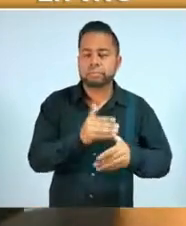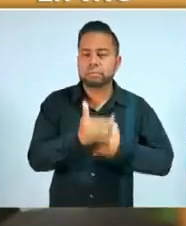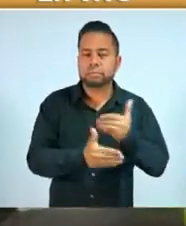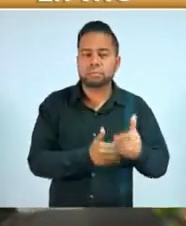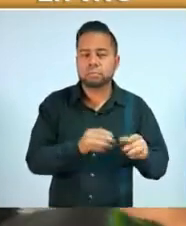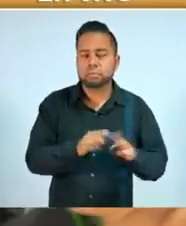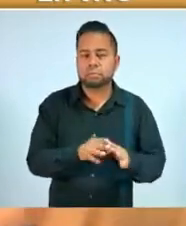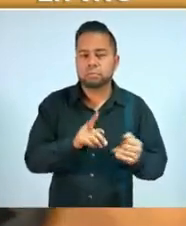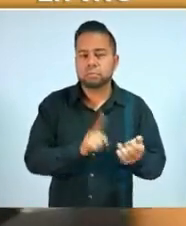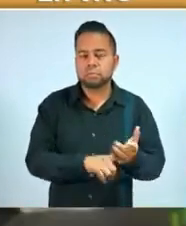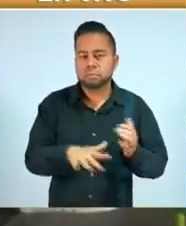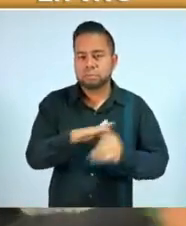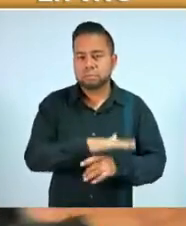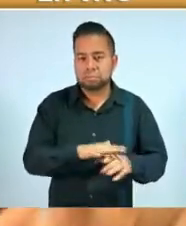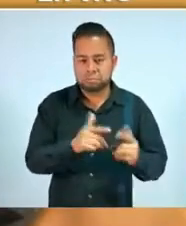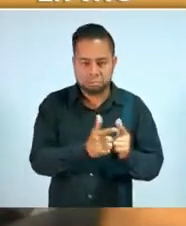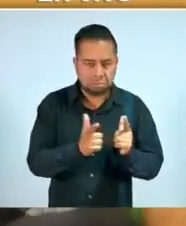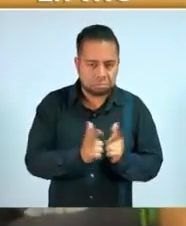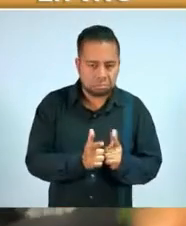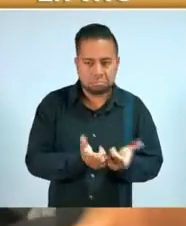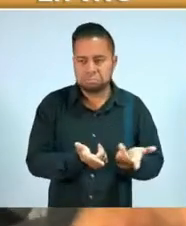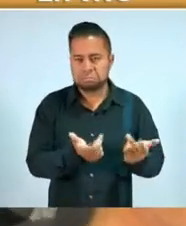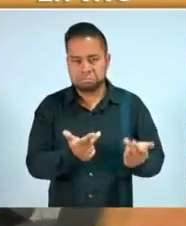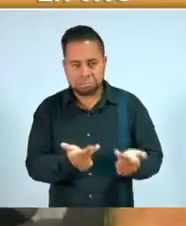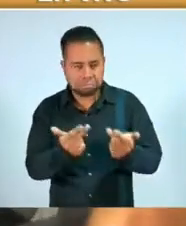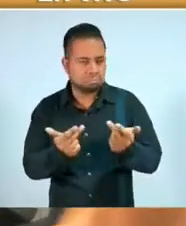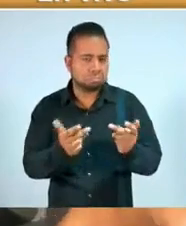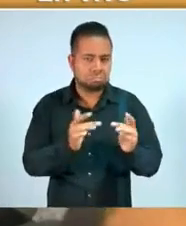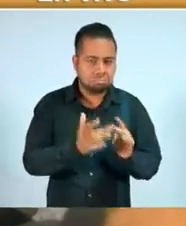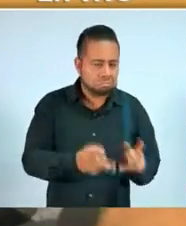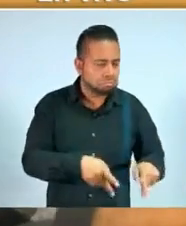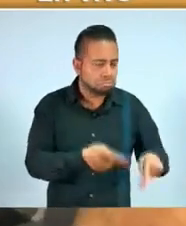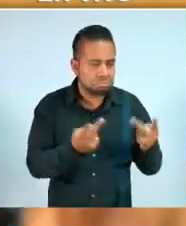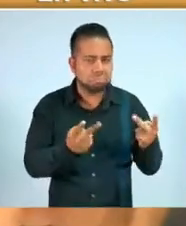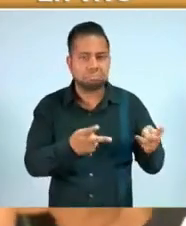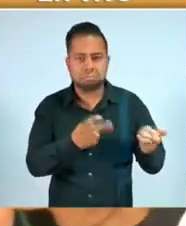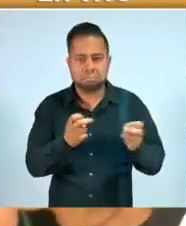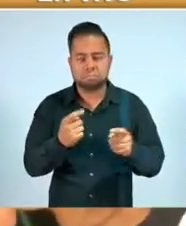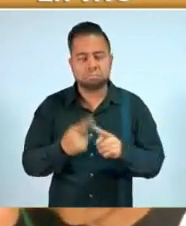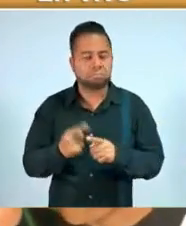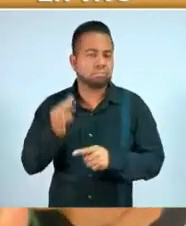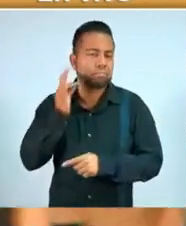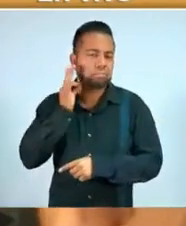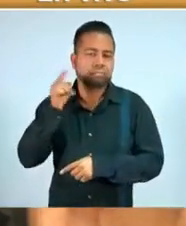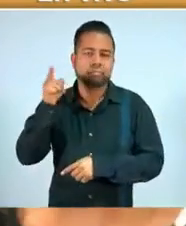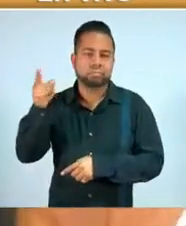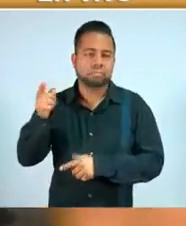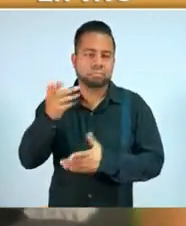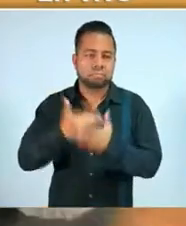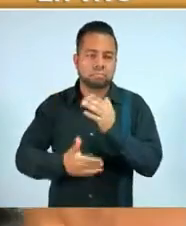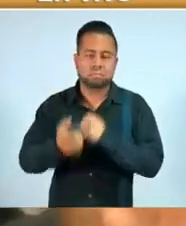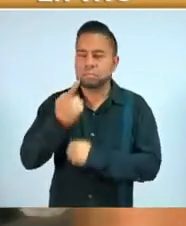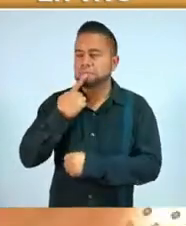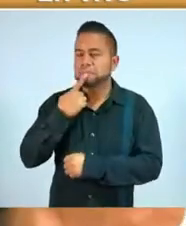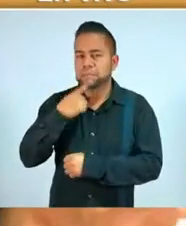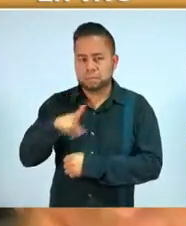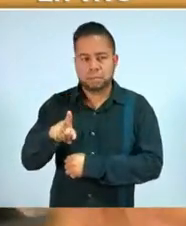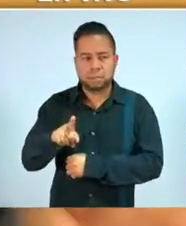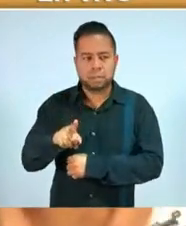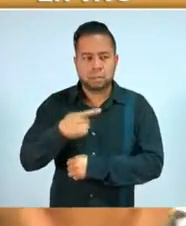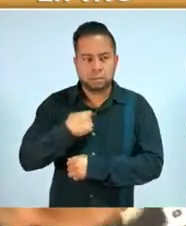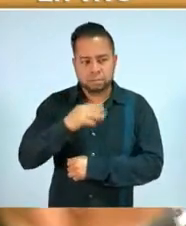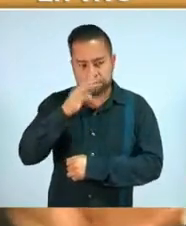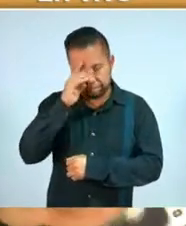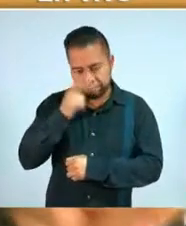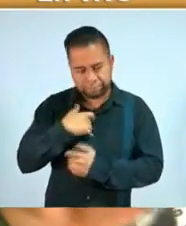cómo están integradas esas células, cómo se están dando seguimiento. Sí lo lleva a Fiscalía, por ejemplo, yo les di un reporte ahorita, me salgo un poco y